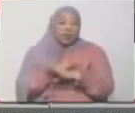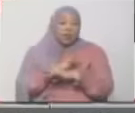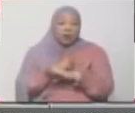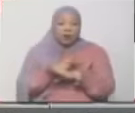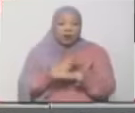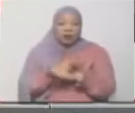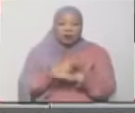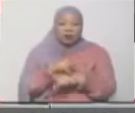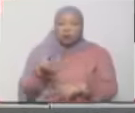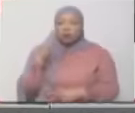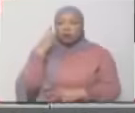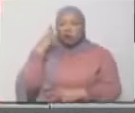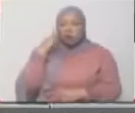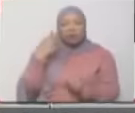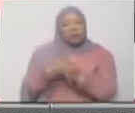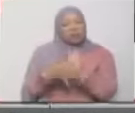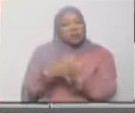¿Tú sabes qué es una actividad lúdica?